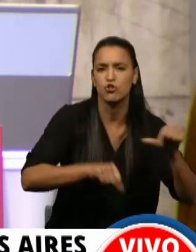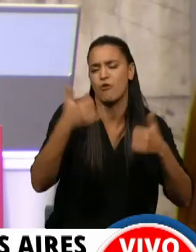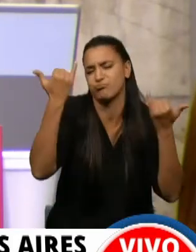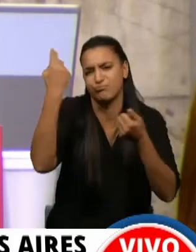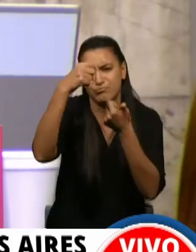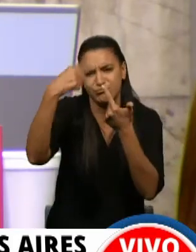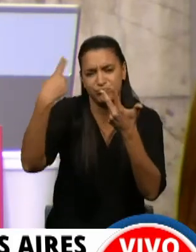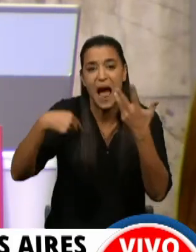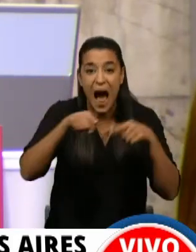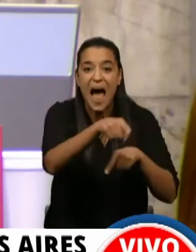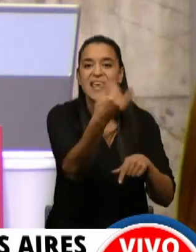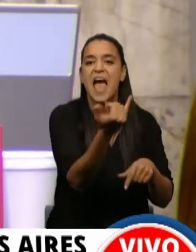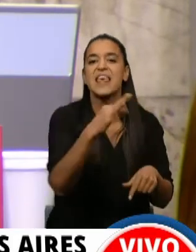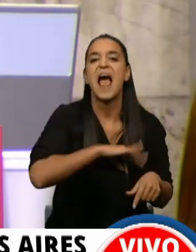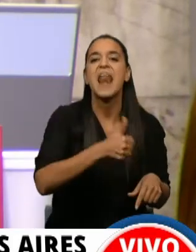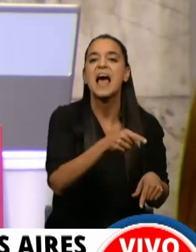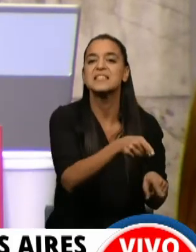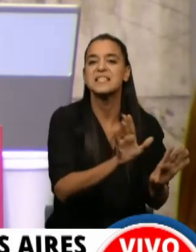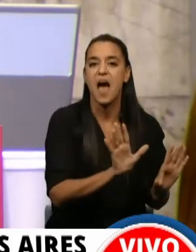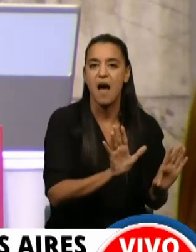y ahí sumamos. Ahí están las ganancias.